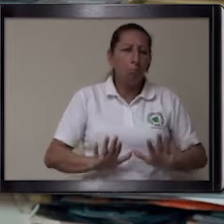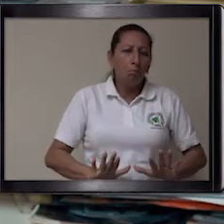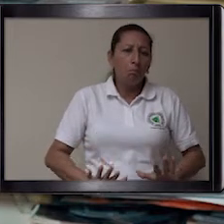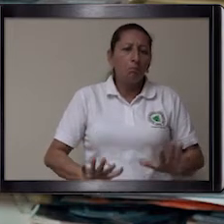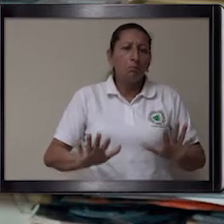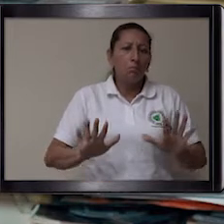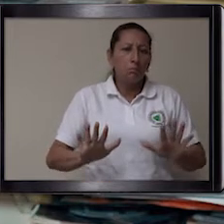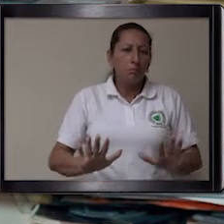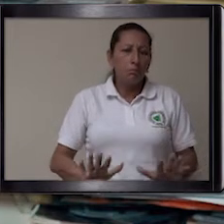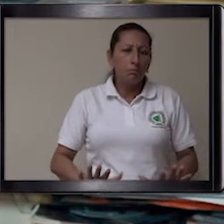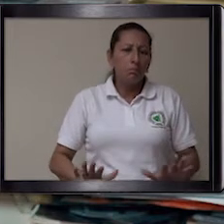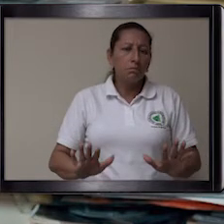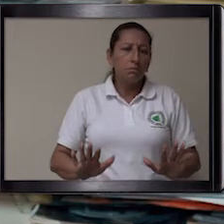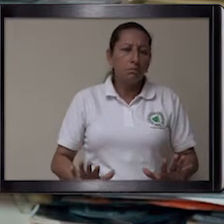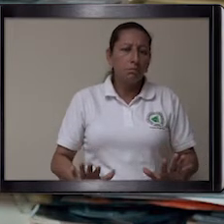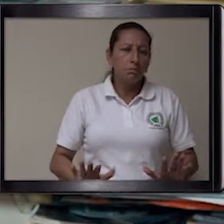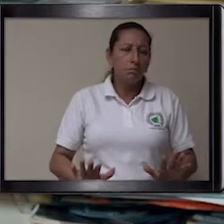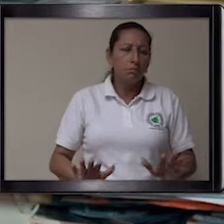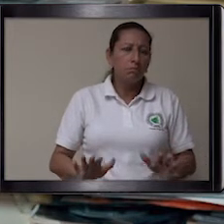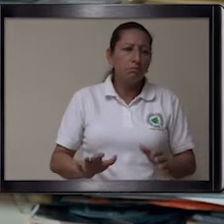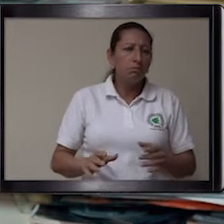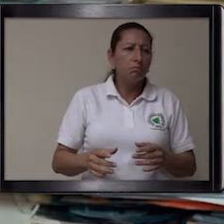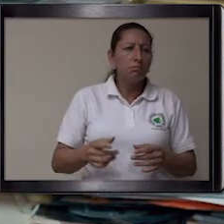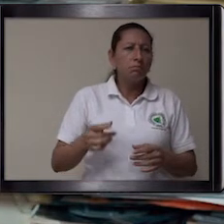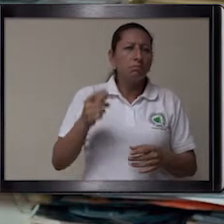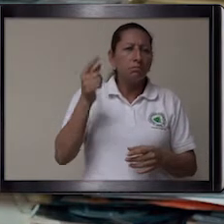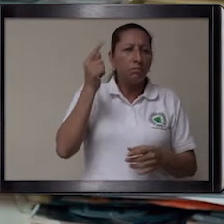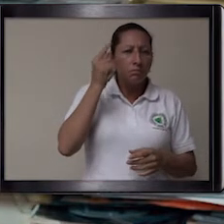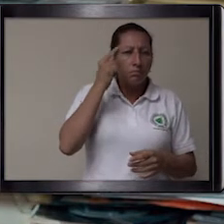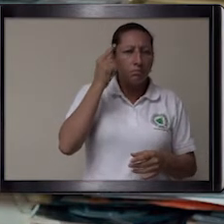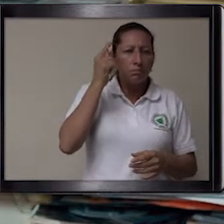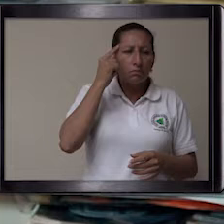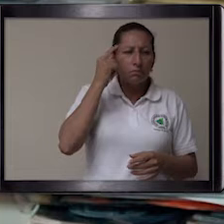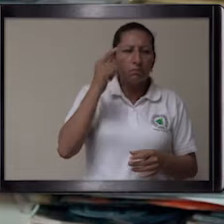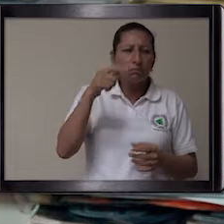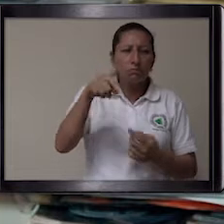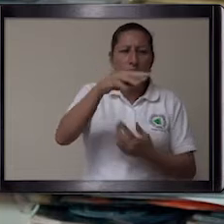consecuencia de la tormenta del huracán Mitch,